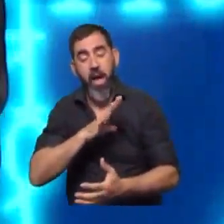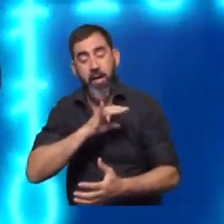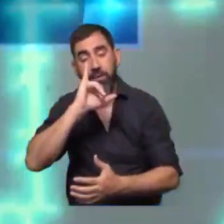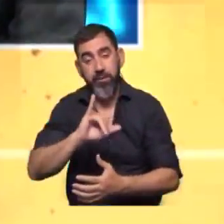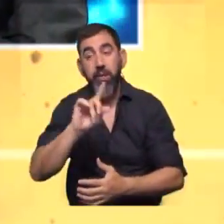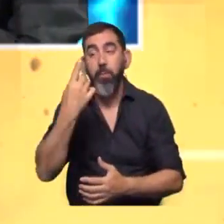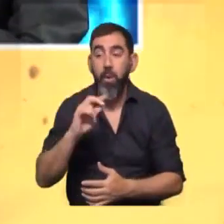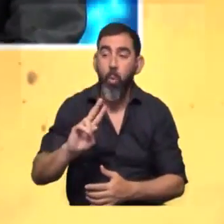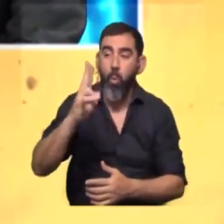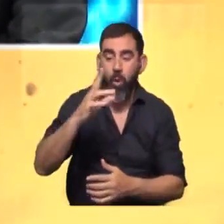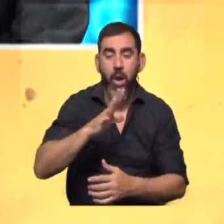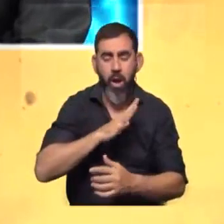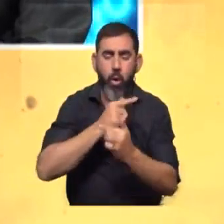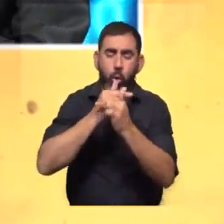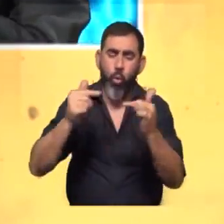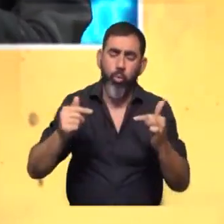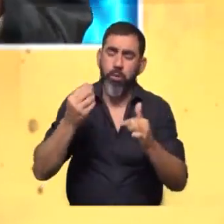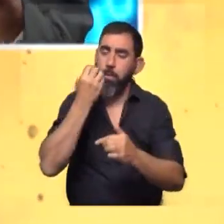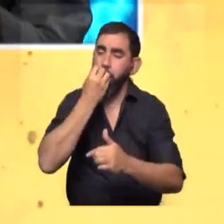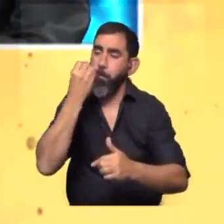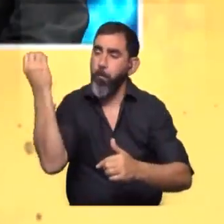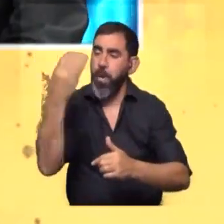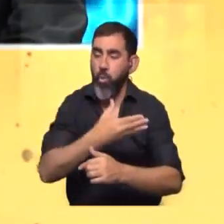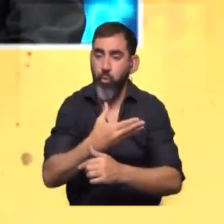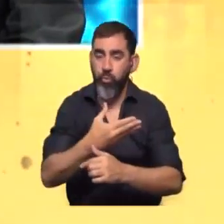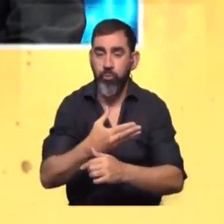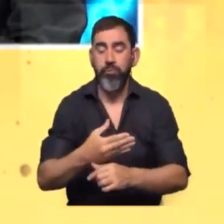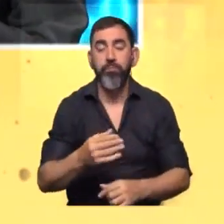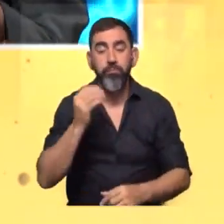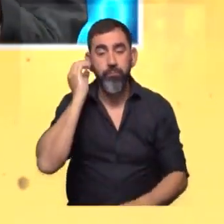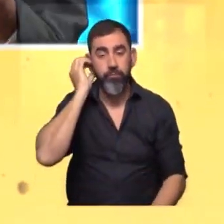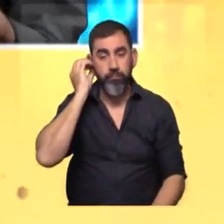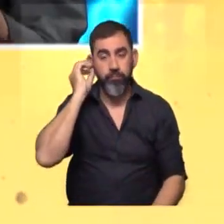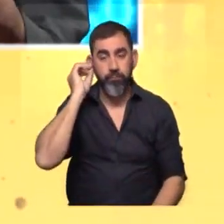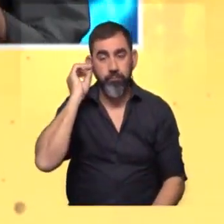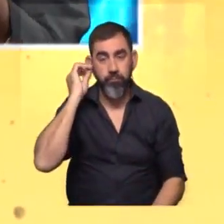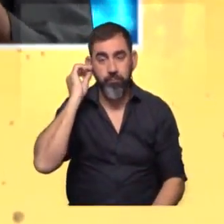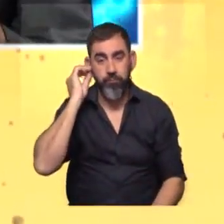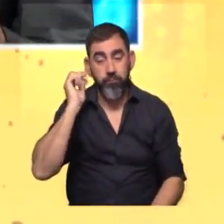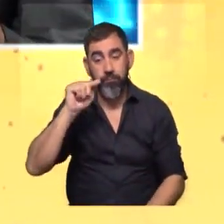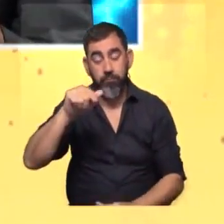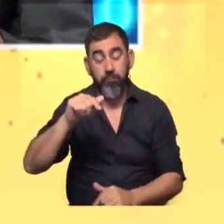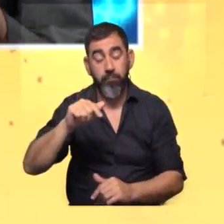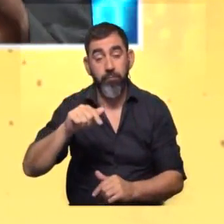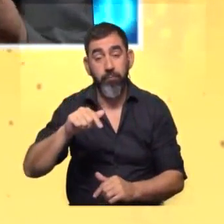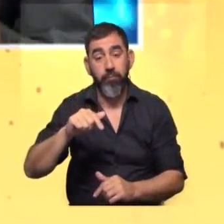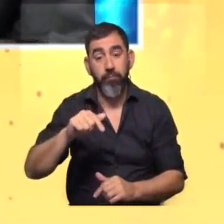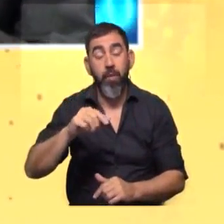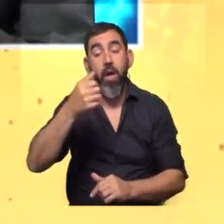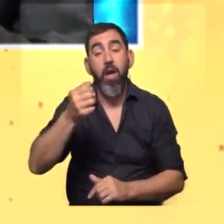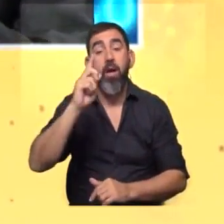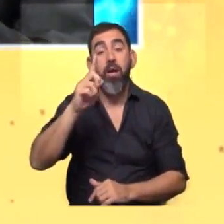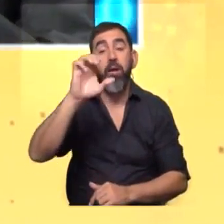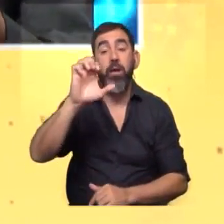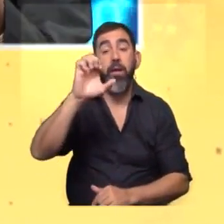tiene cosas que destacan muy fuertemente en el ecosistema. La existencia de esta agencia AGESIC, por